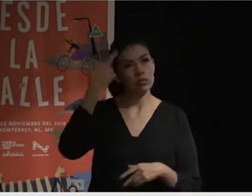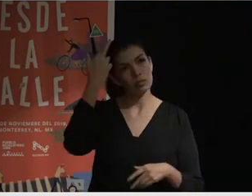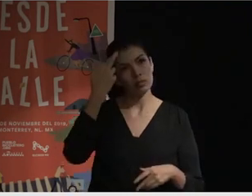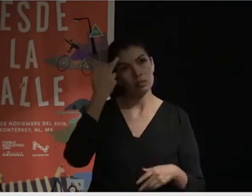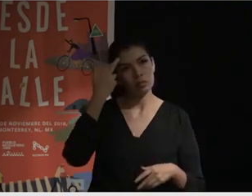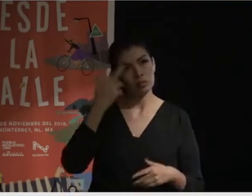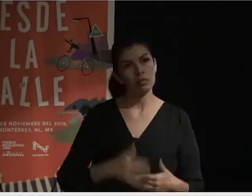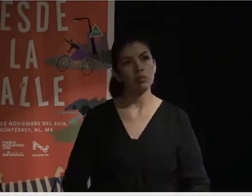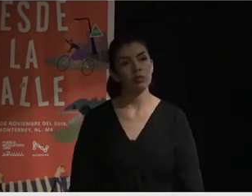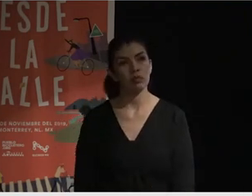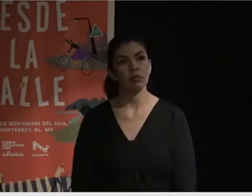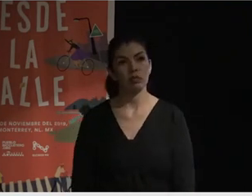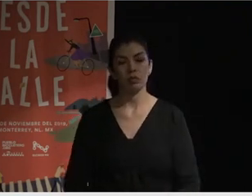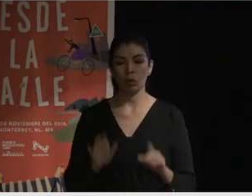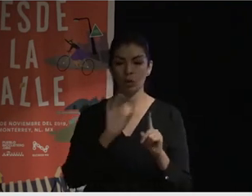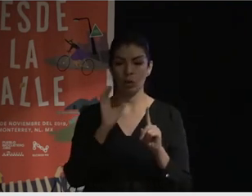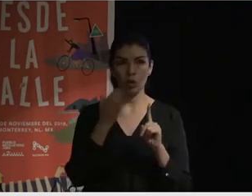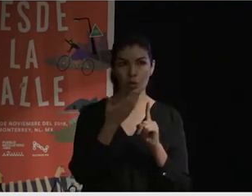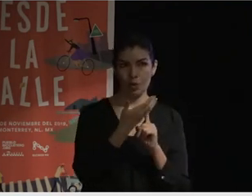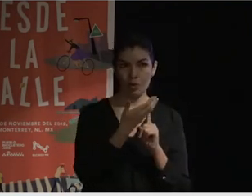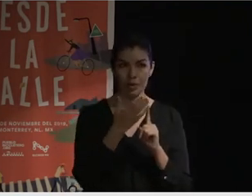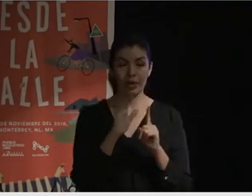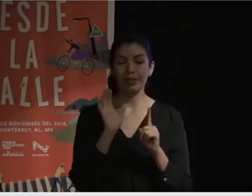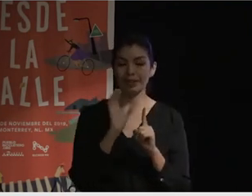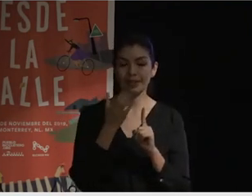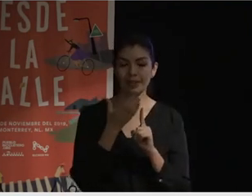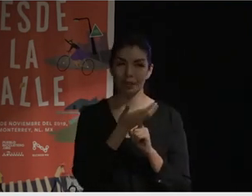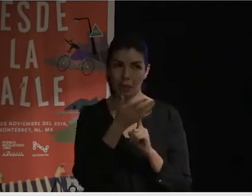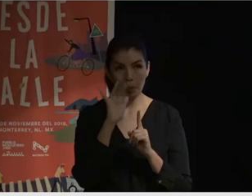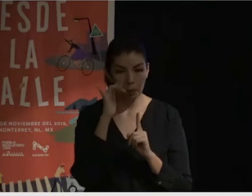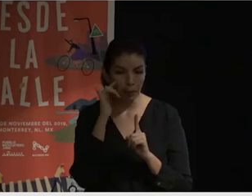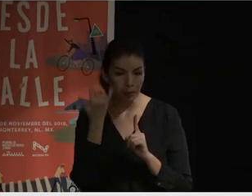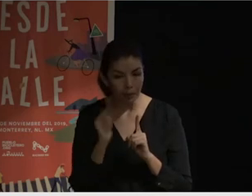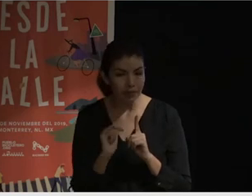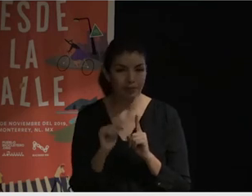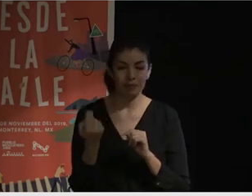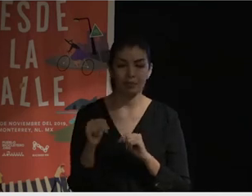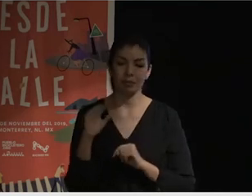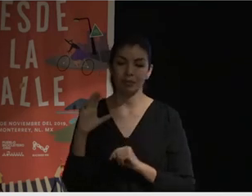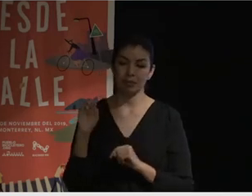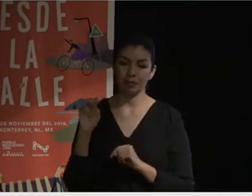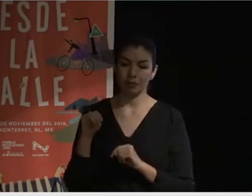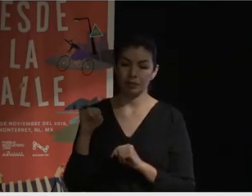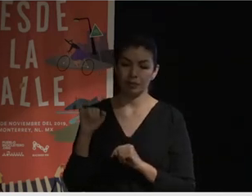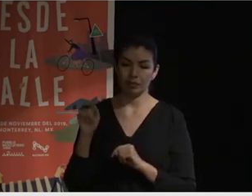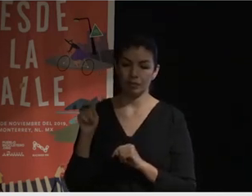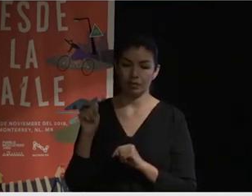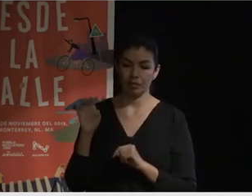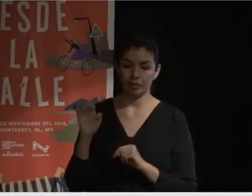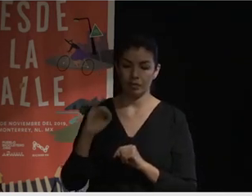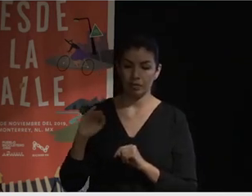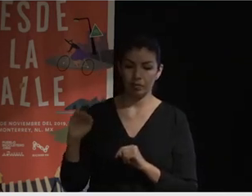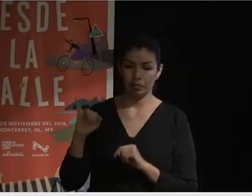el Comité Invisible, este grupo anónimo que aborda justamente también aspectos del espacio